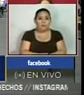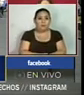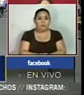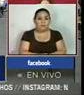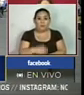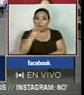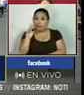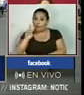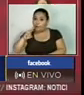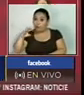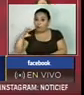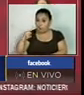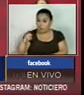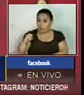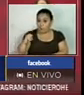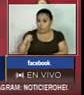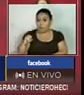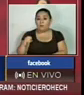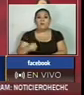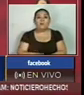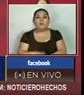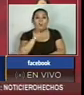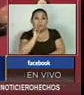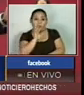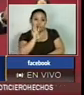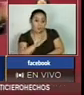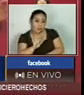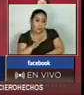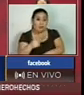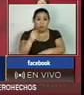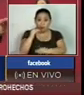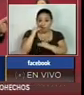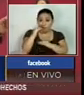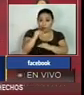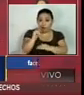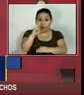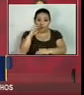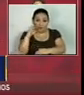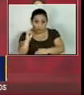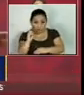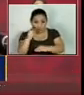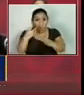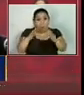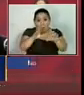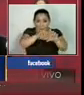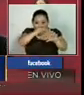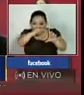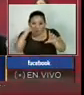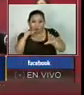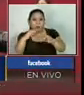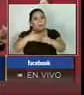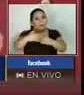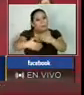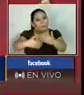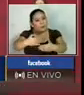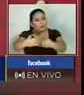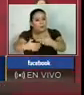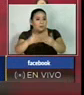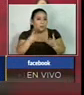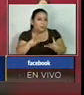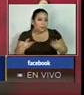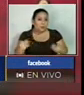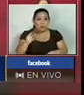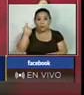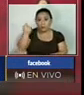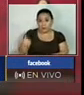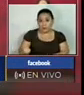20. El mandatario previó que a partir de esa fecha comenzará a bajar el número de contagios. En tanto, el canciller